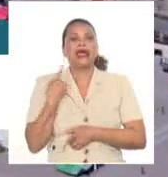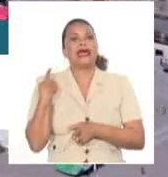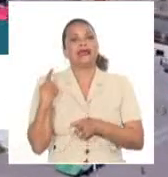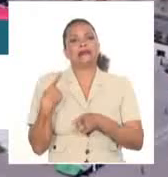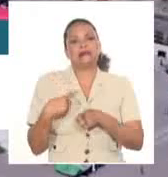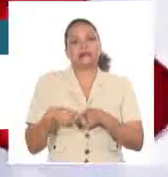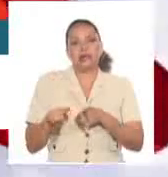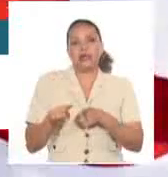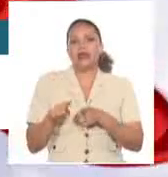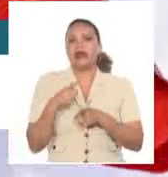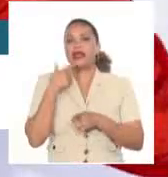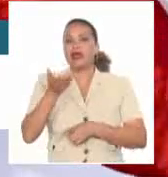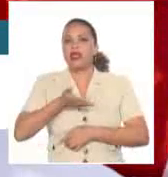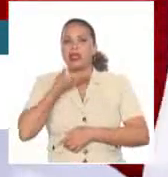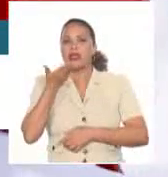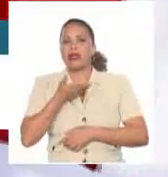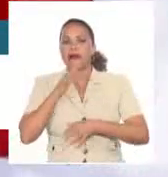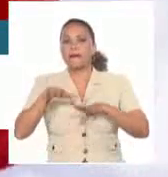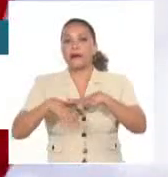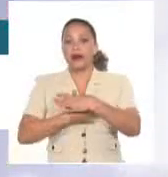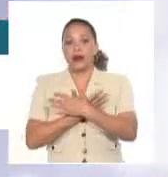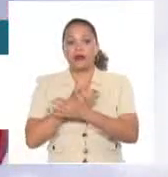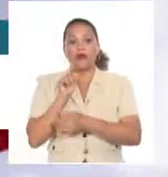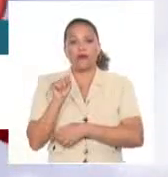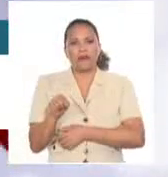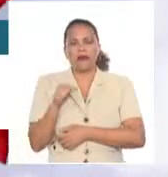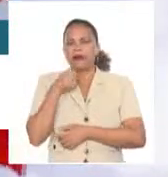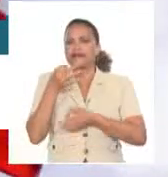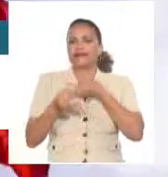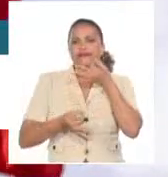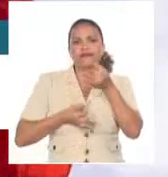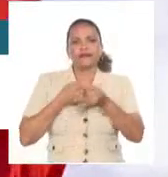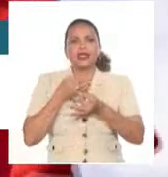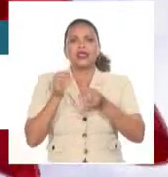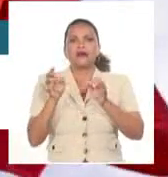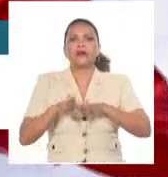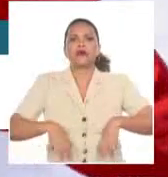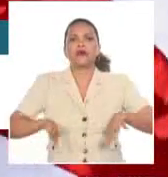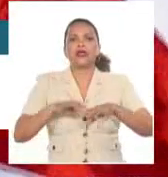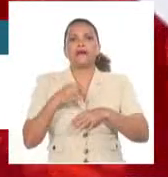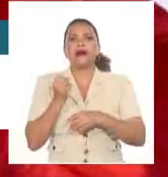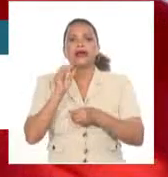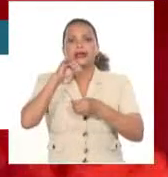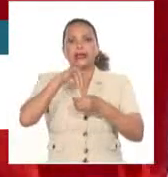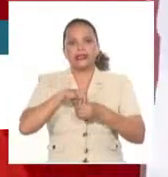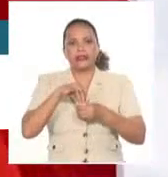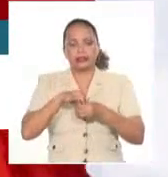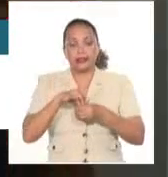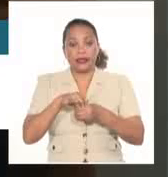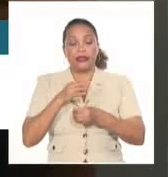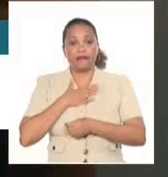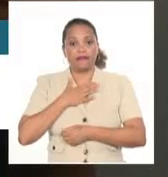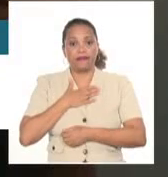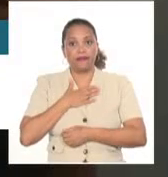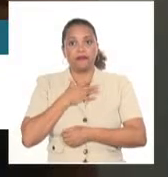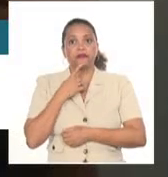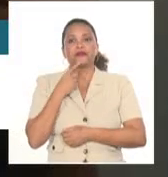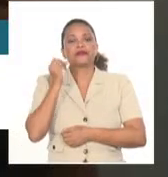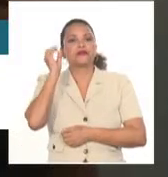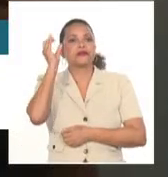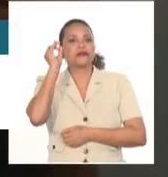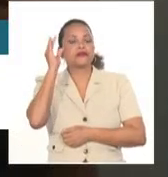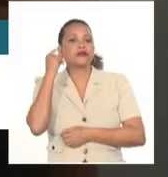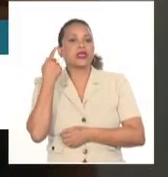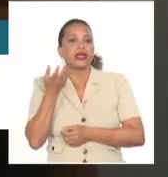las declaraciones del embajador Salazar sobre cuestiones internas y de plena soberanía nacional. La iniciativa de